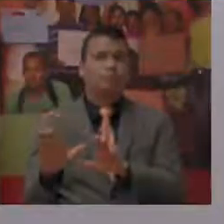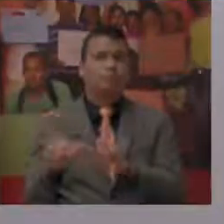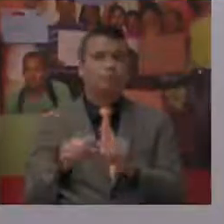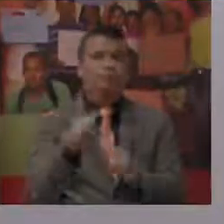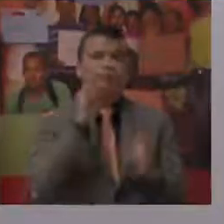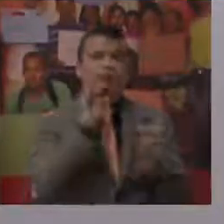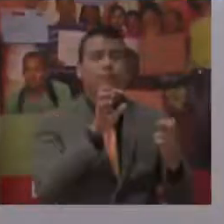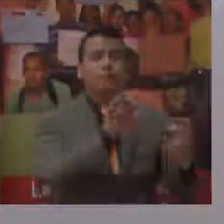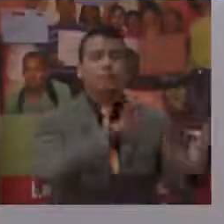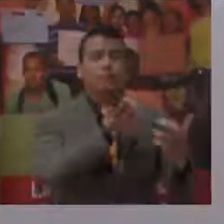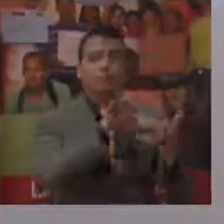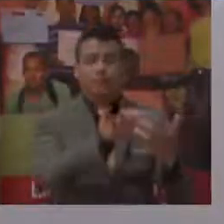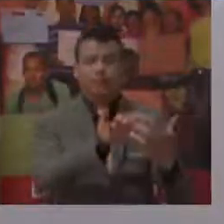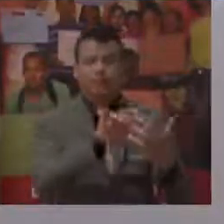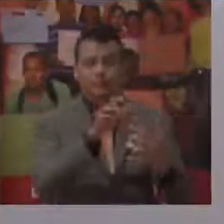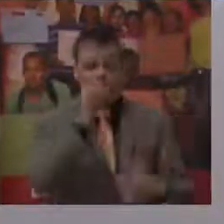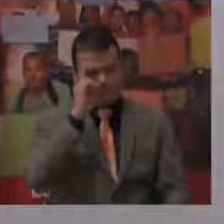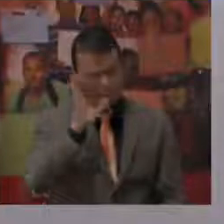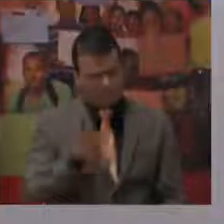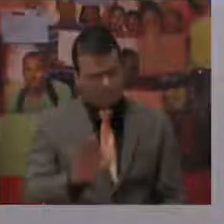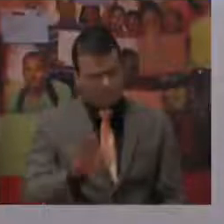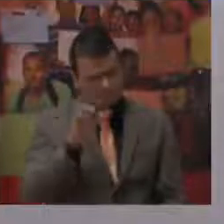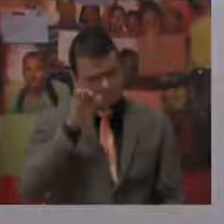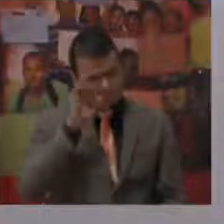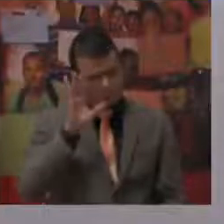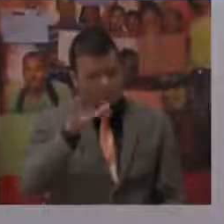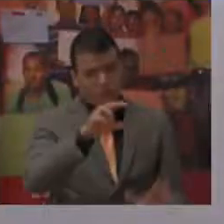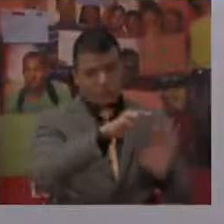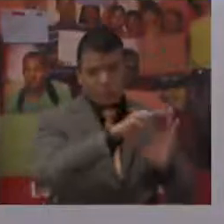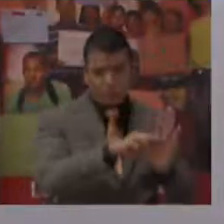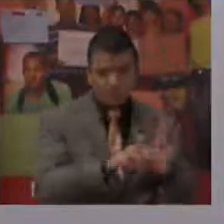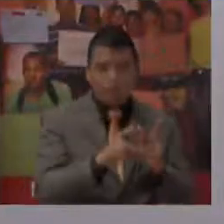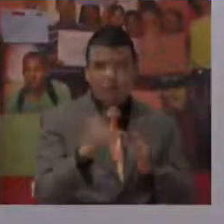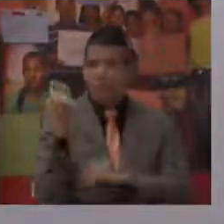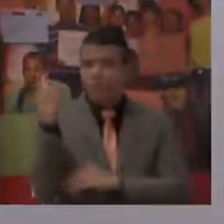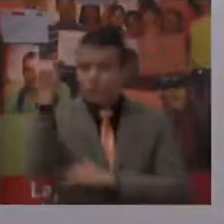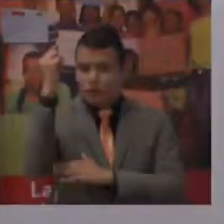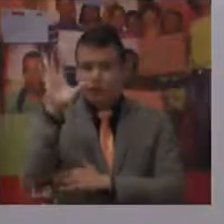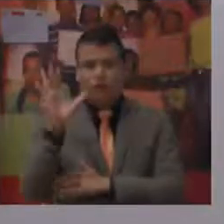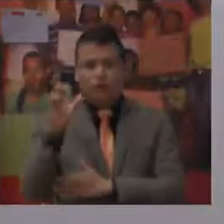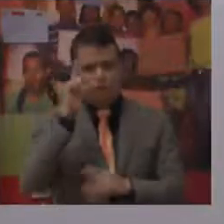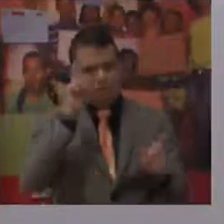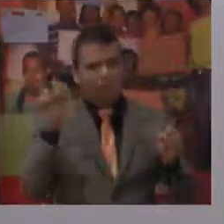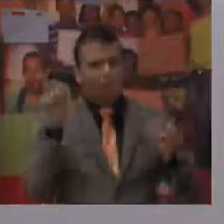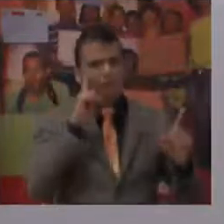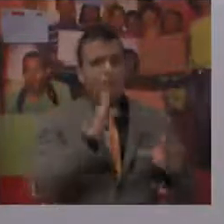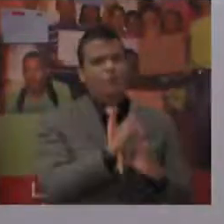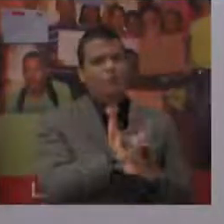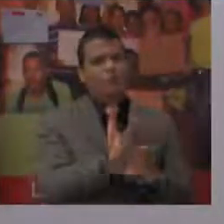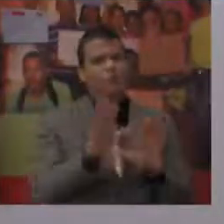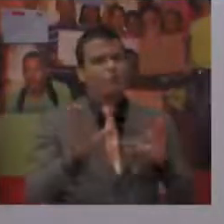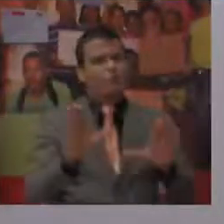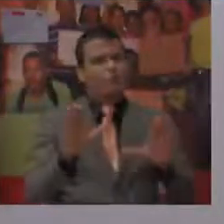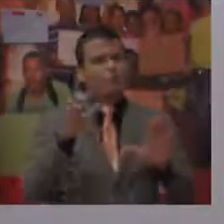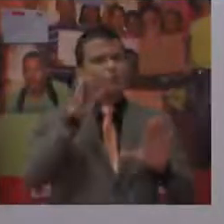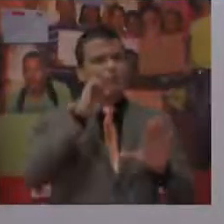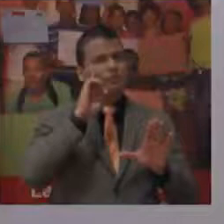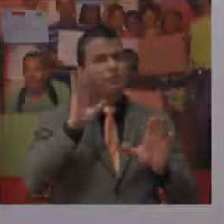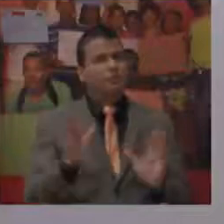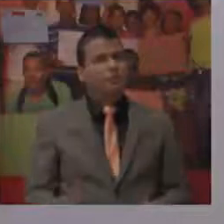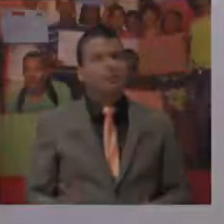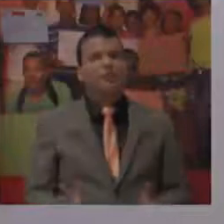Entre estas dos concepciones jurídicas y políticas de la problemática hay un gran